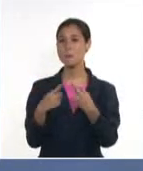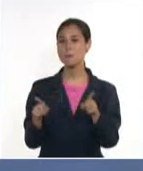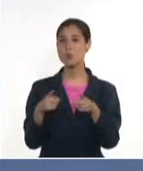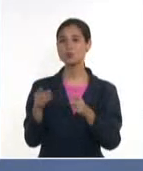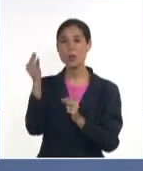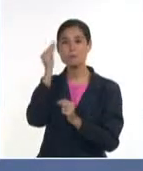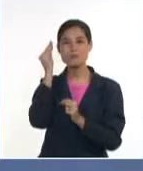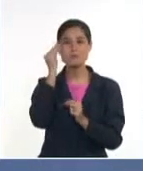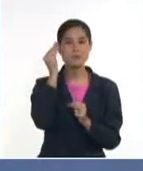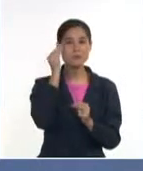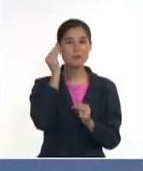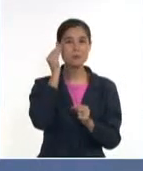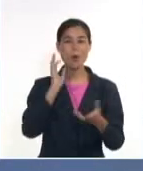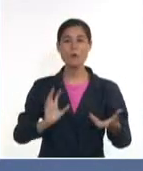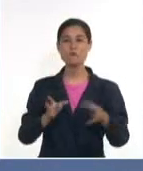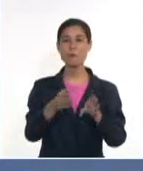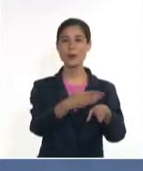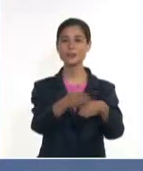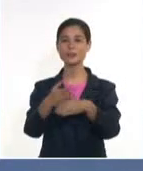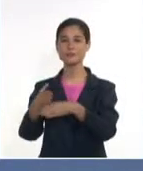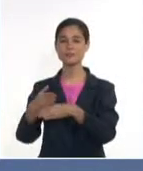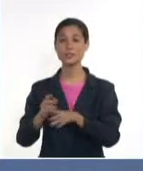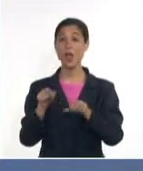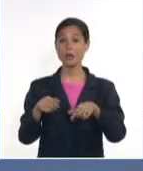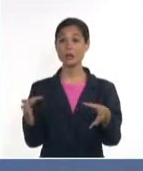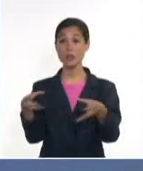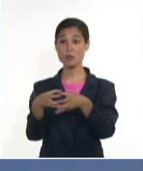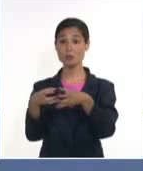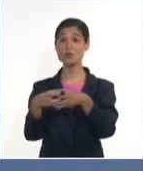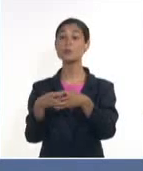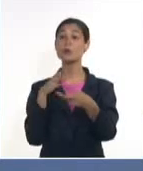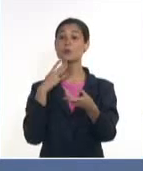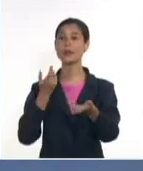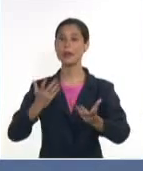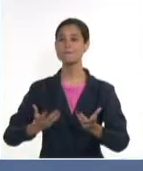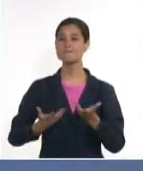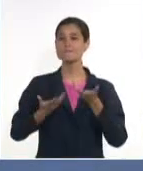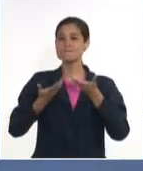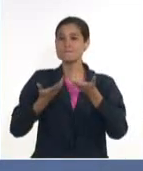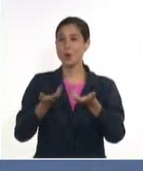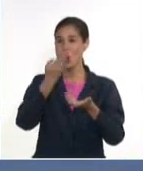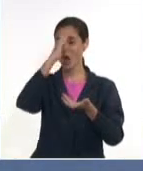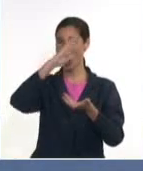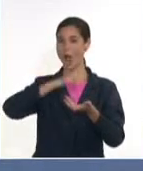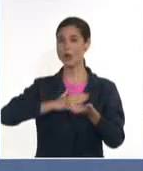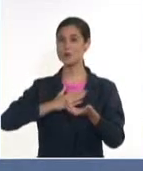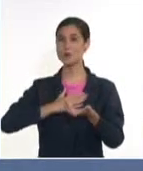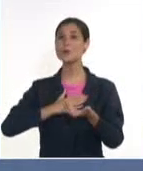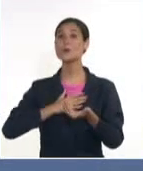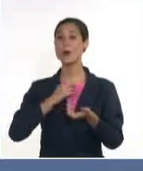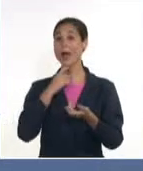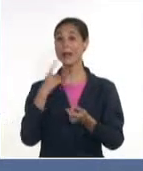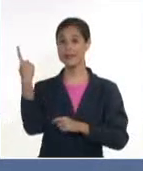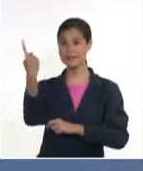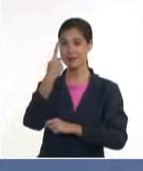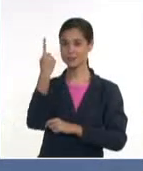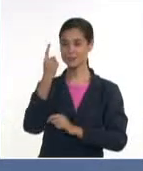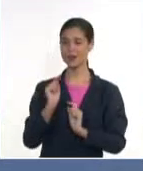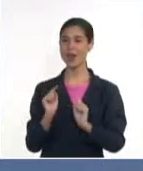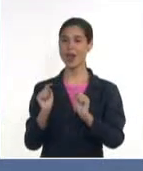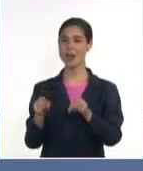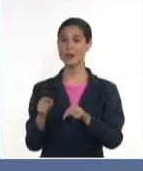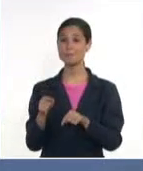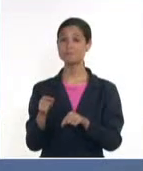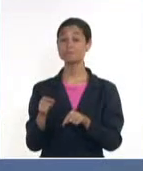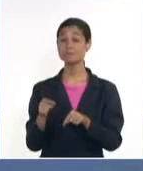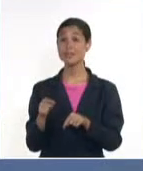vida. Desde su propia banda apuesta por ofrecer al público un repertorio que enriquezca el pentagrama nacional. Conozcamos su